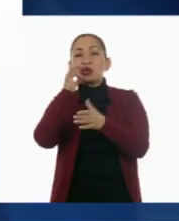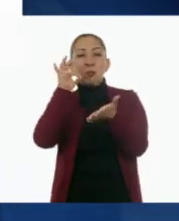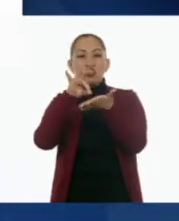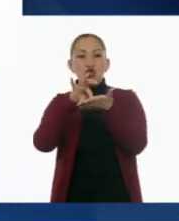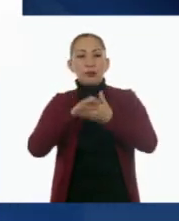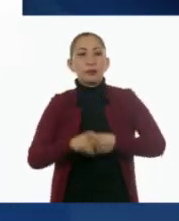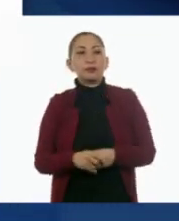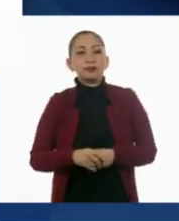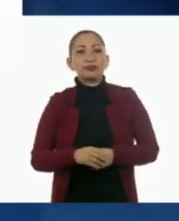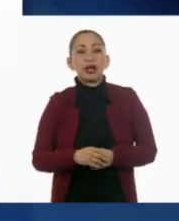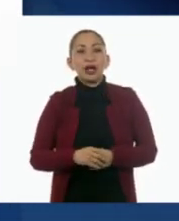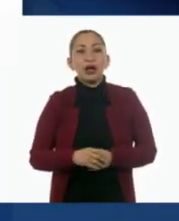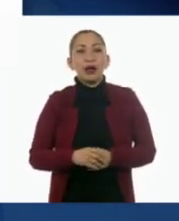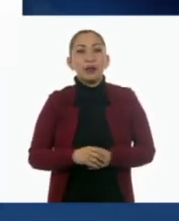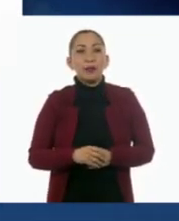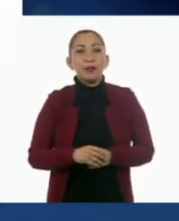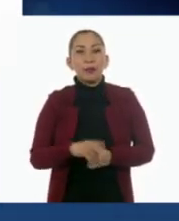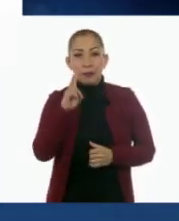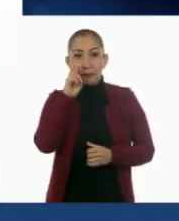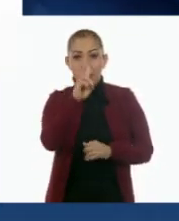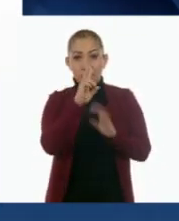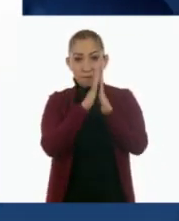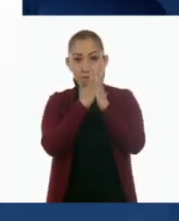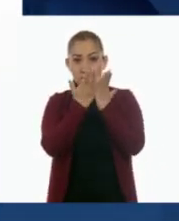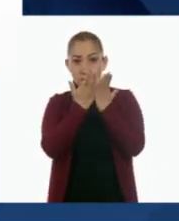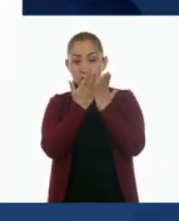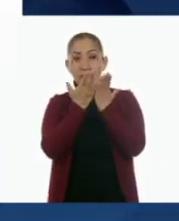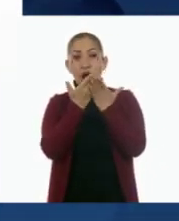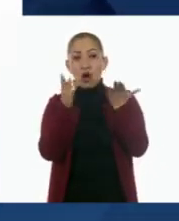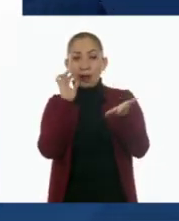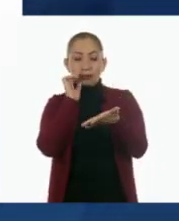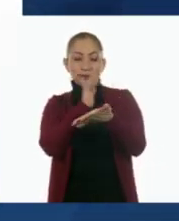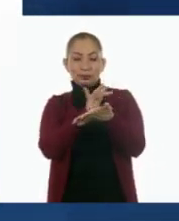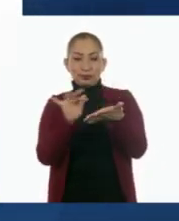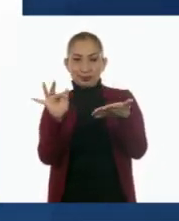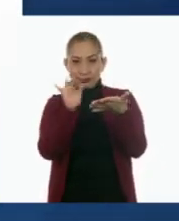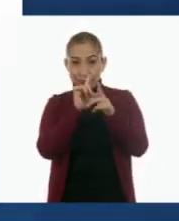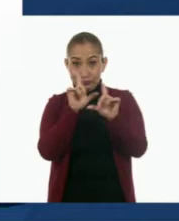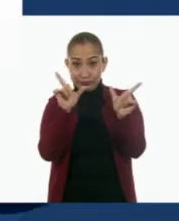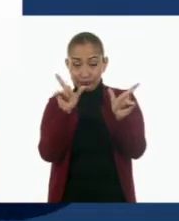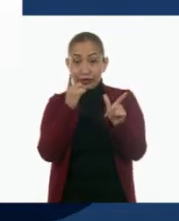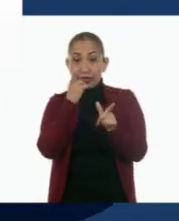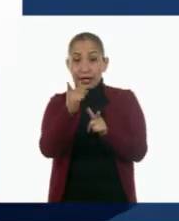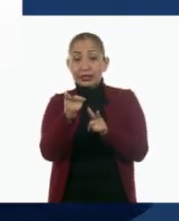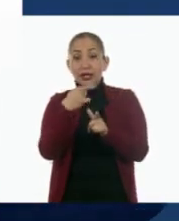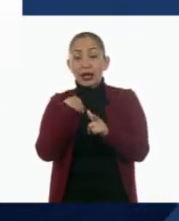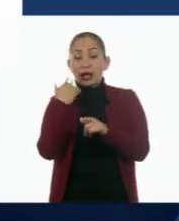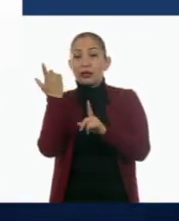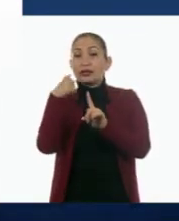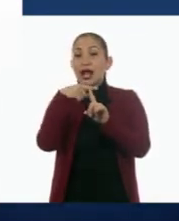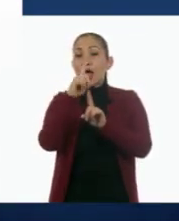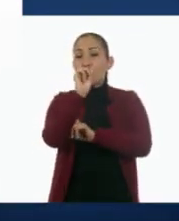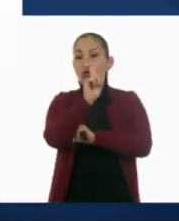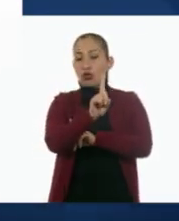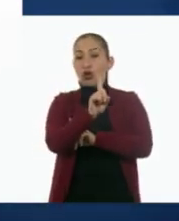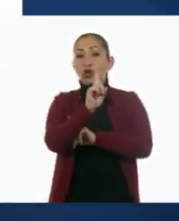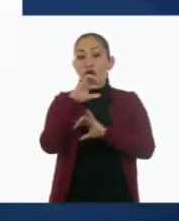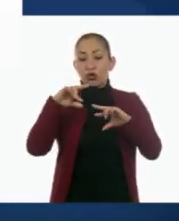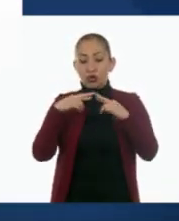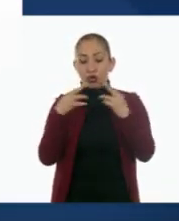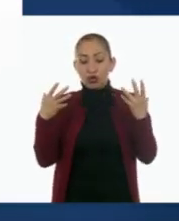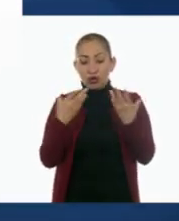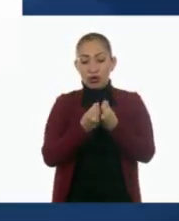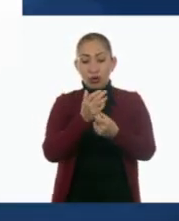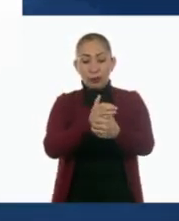Y entonces, ahí lo están viendo en su pantalla ya, y vamos a leer. Listos. Dice, consigna 1. Reúnete con